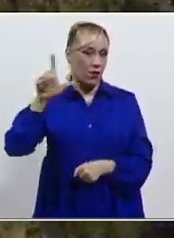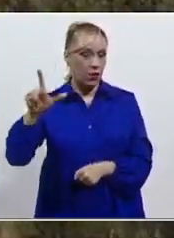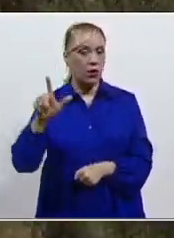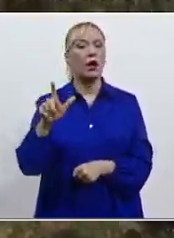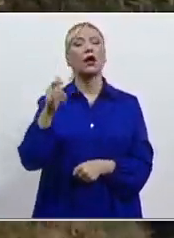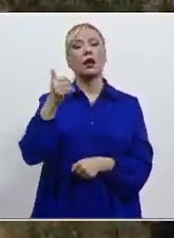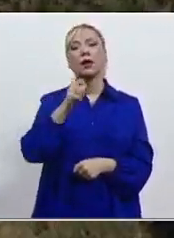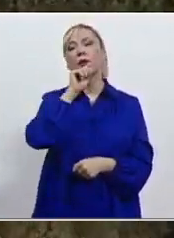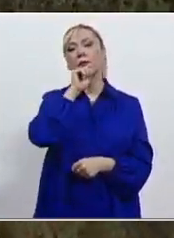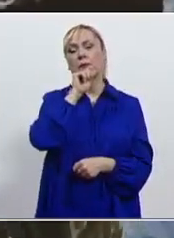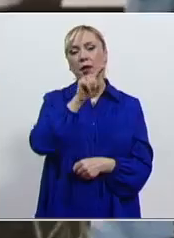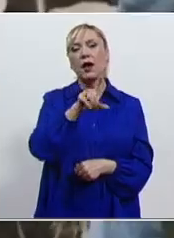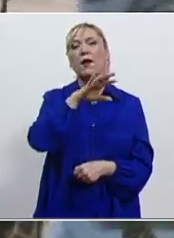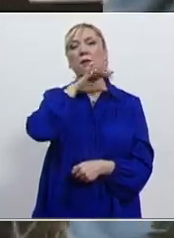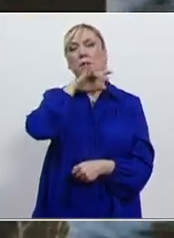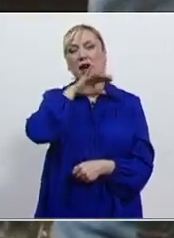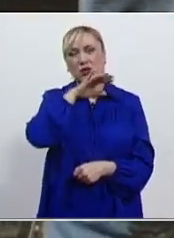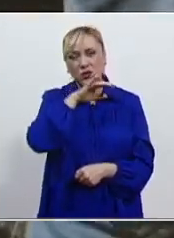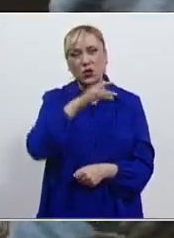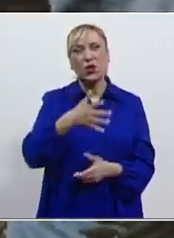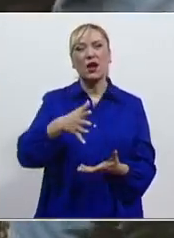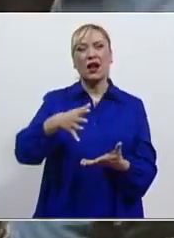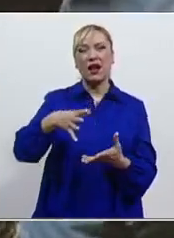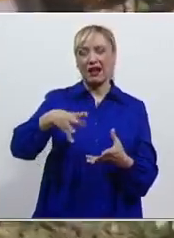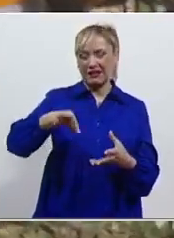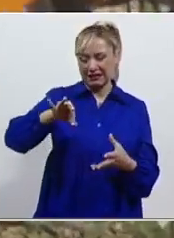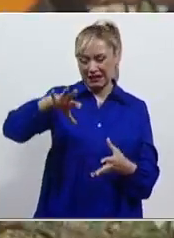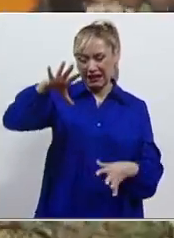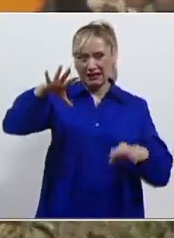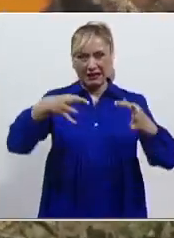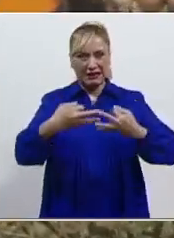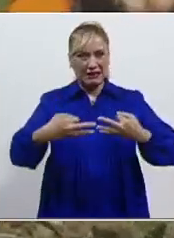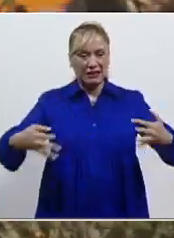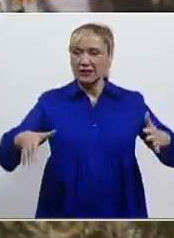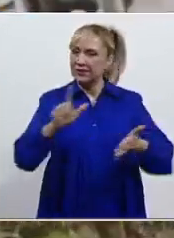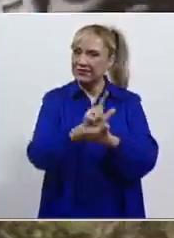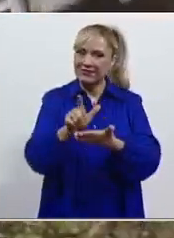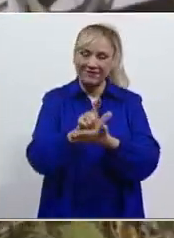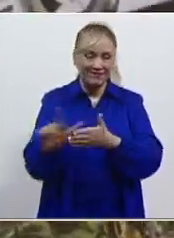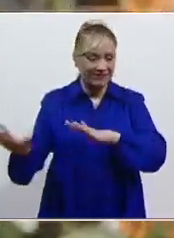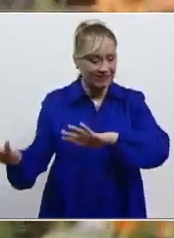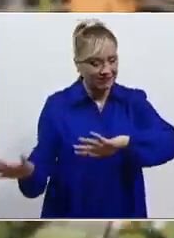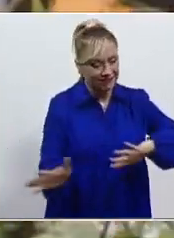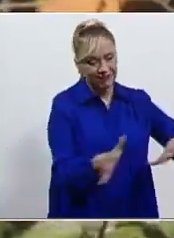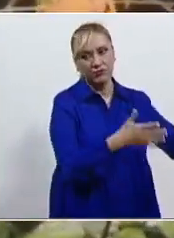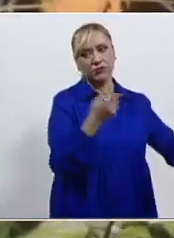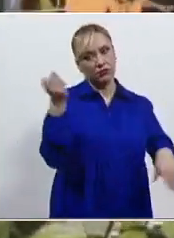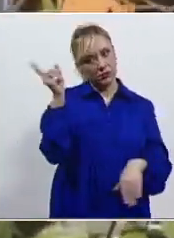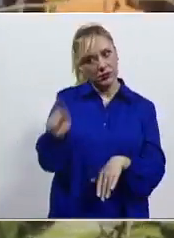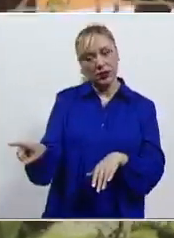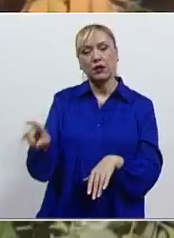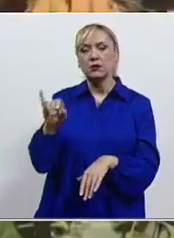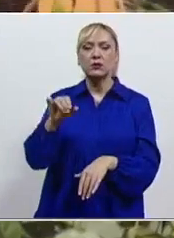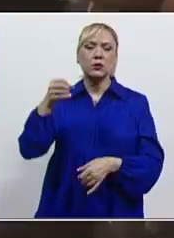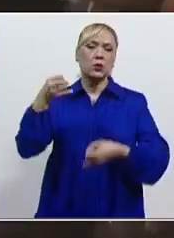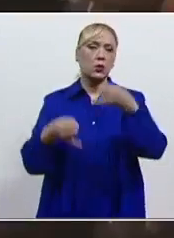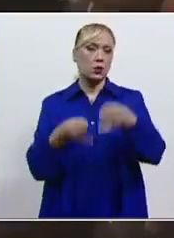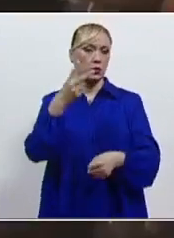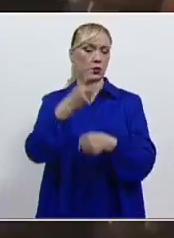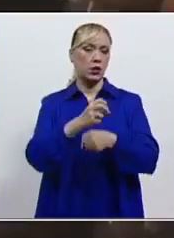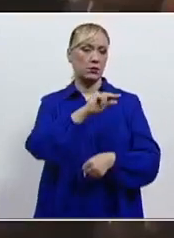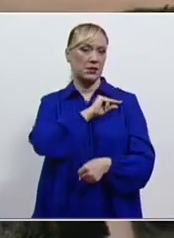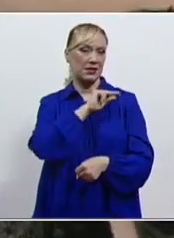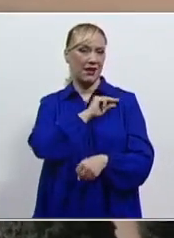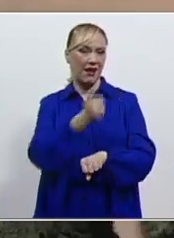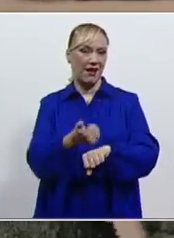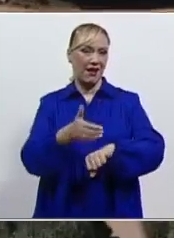la limpieza de basura y de lodo en la zona. Al resolver un recurso de queja en contra de la resolución del Juzgado Segundo de Distrito en materia